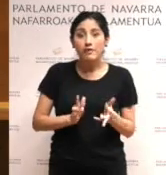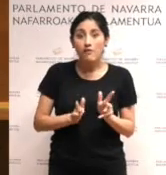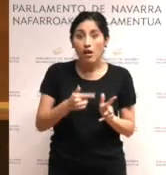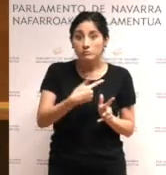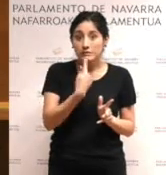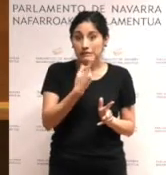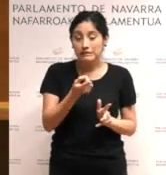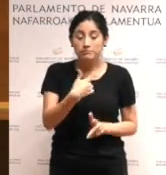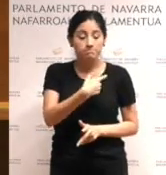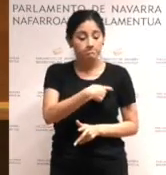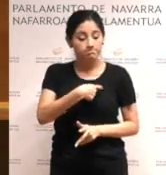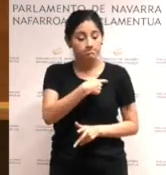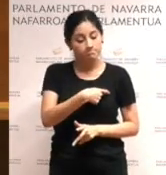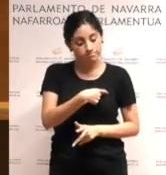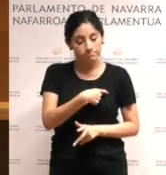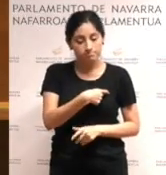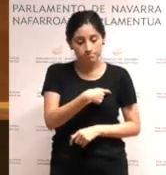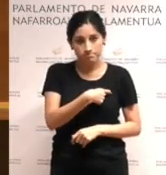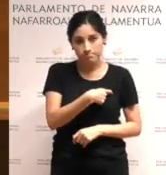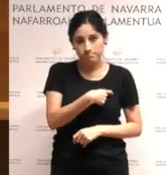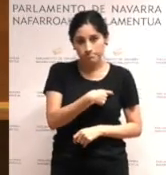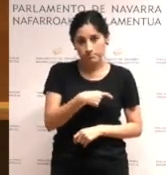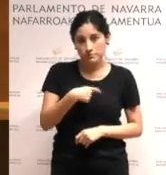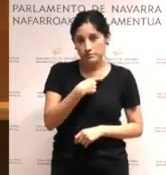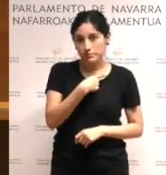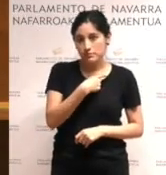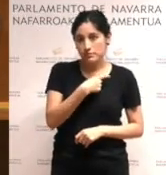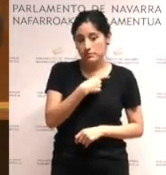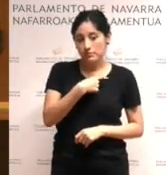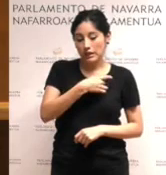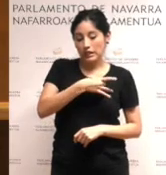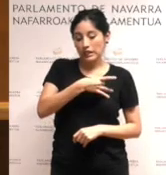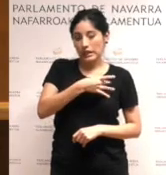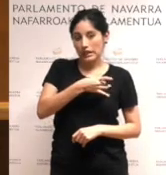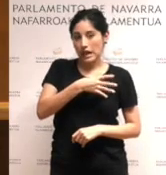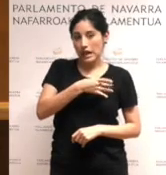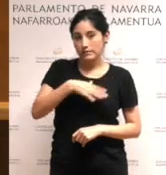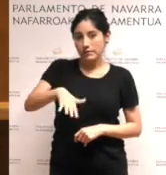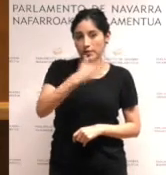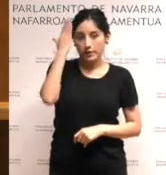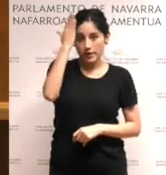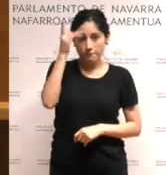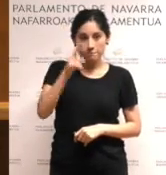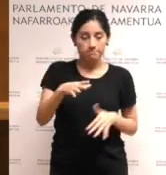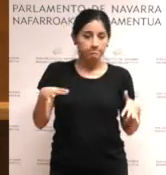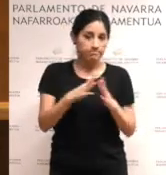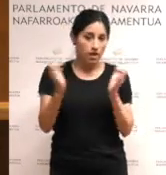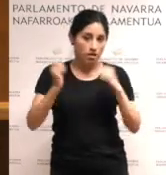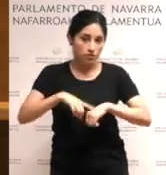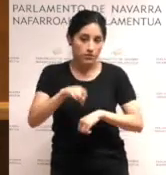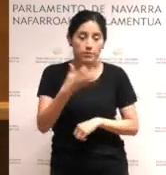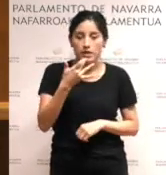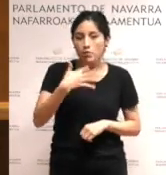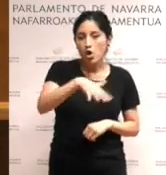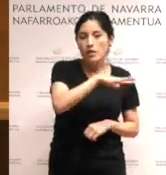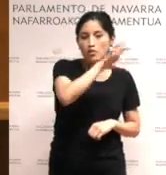muestra en las peticiones que hacen las fuerzas sindicales en Navarra, se ha llegado a ese acuerdo, como digo, pero también en otras como Cataluña o Valencia. Y